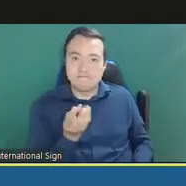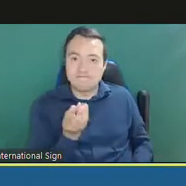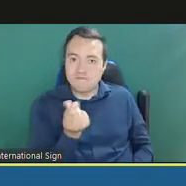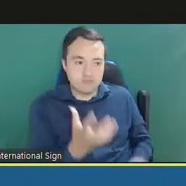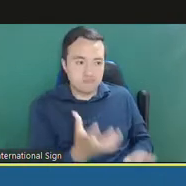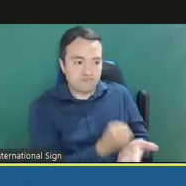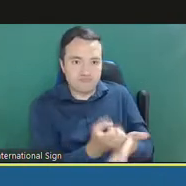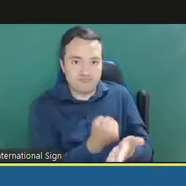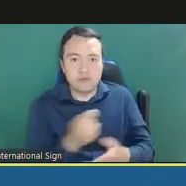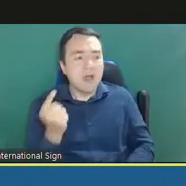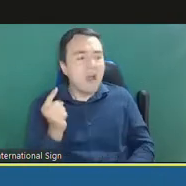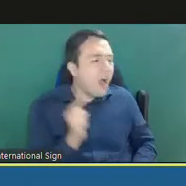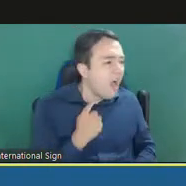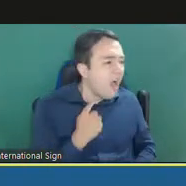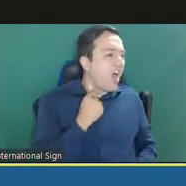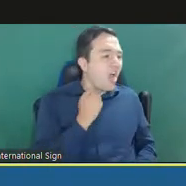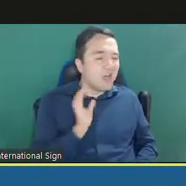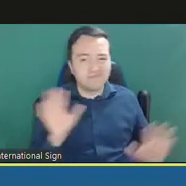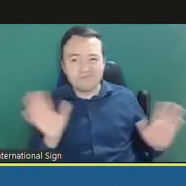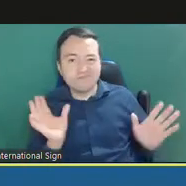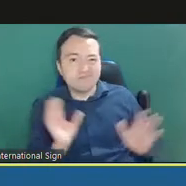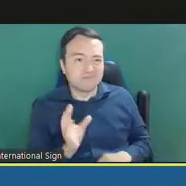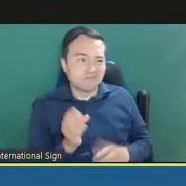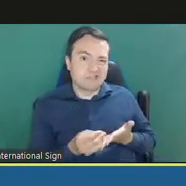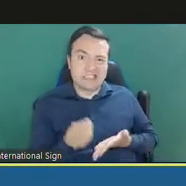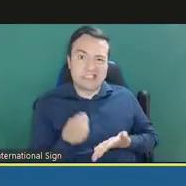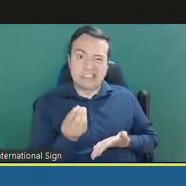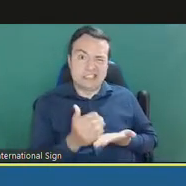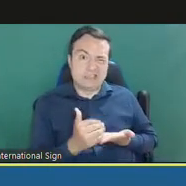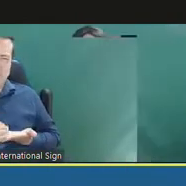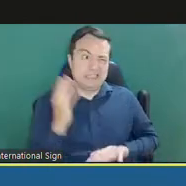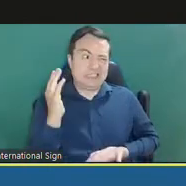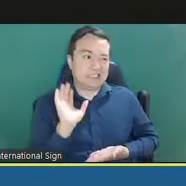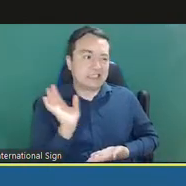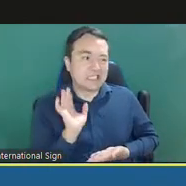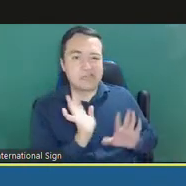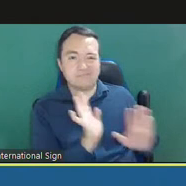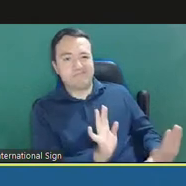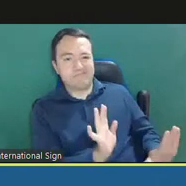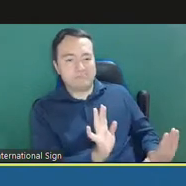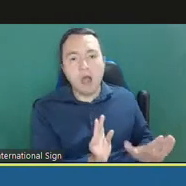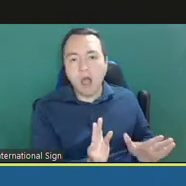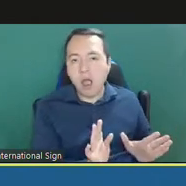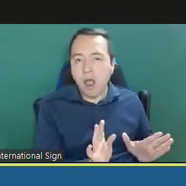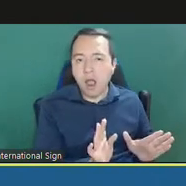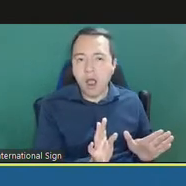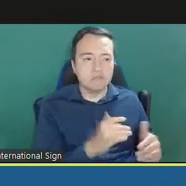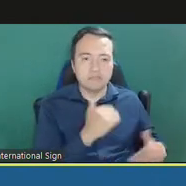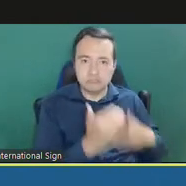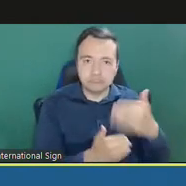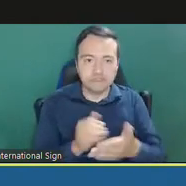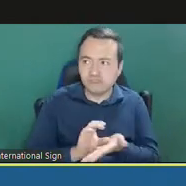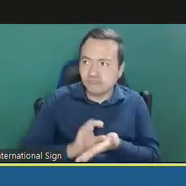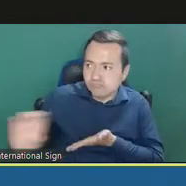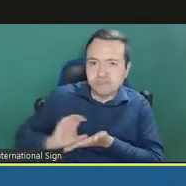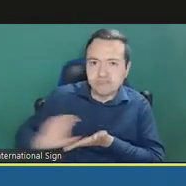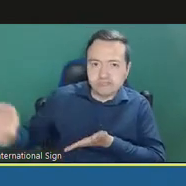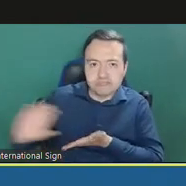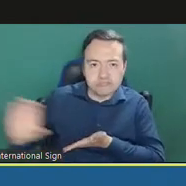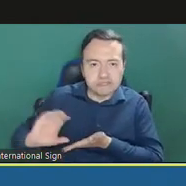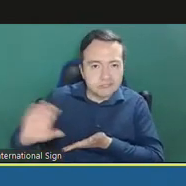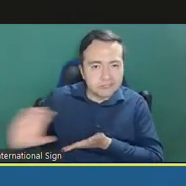de aquellos productos dañinos a la salud aumentando la viabilidad financiera de los sistemas sanitarios al